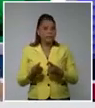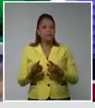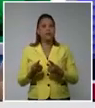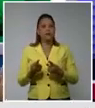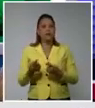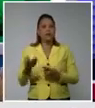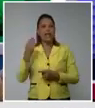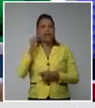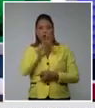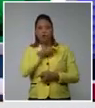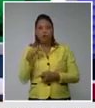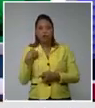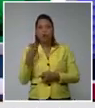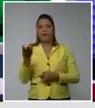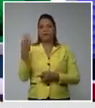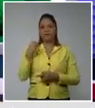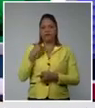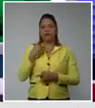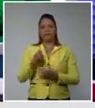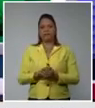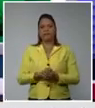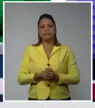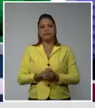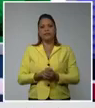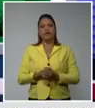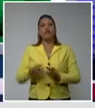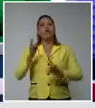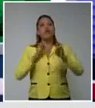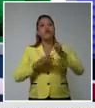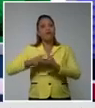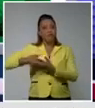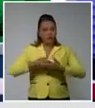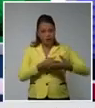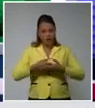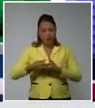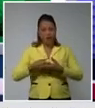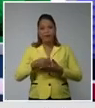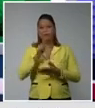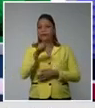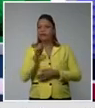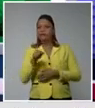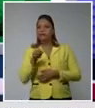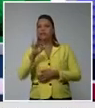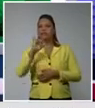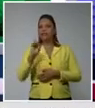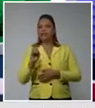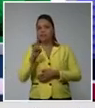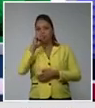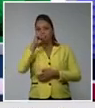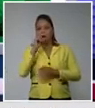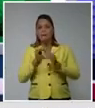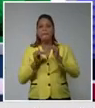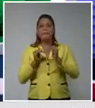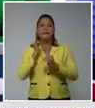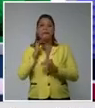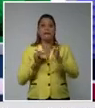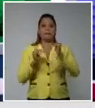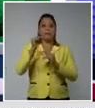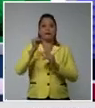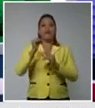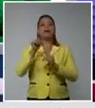decía hoy, los lactantes y las personas de 60 y más son las de más riesgo de